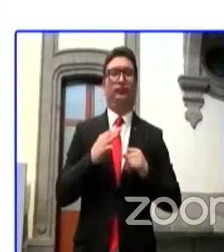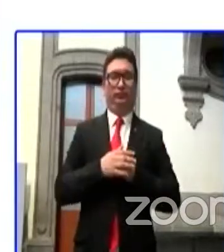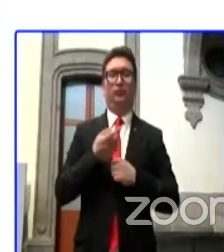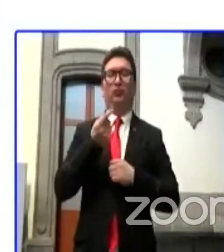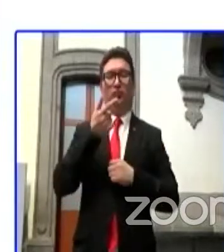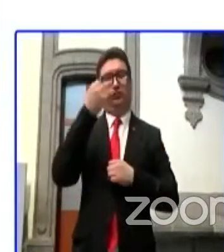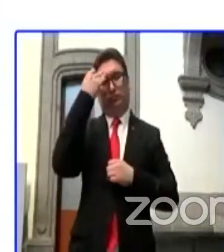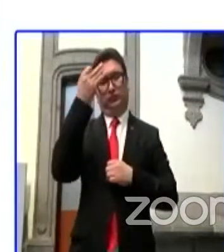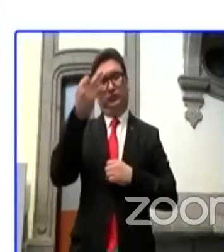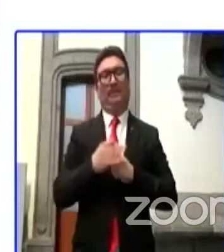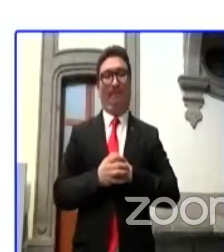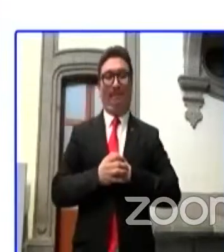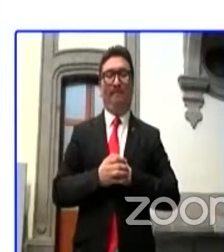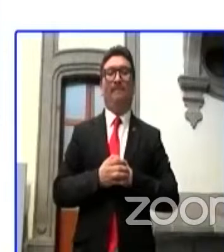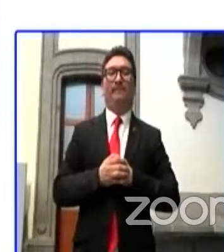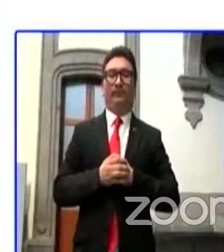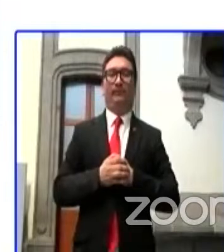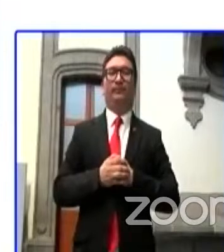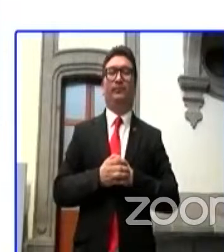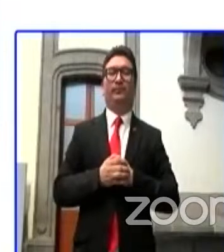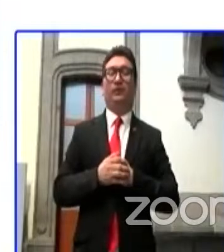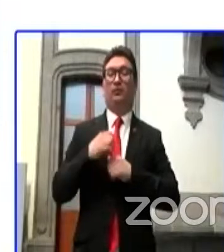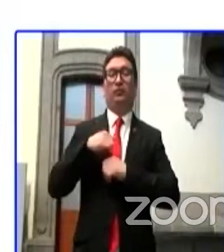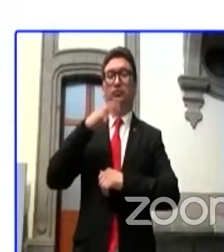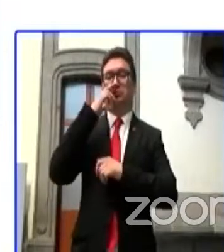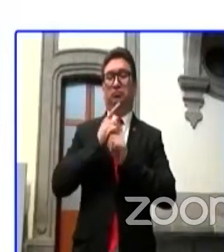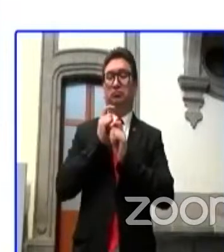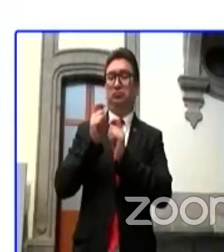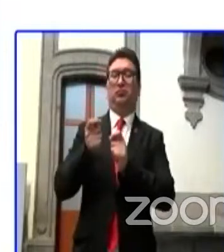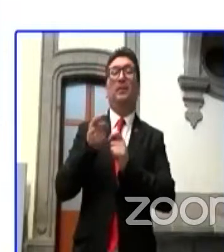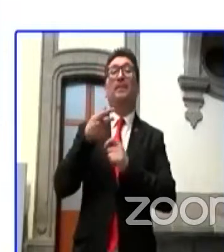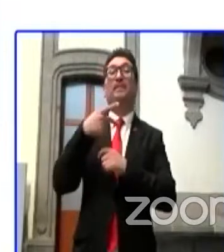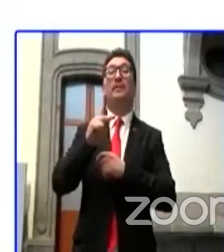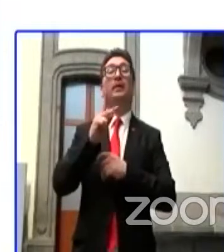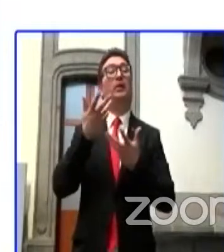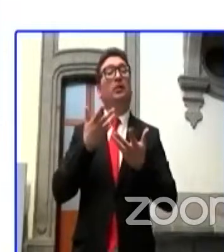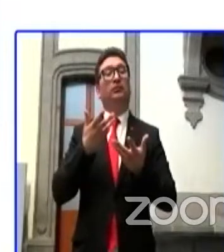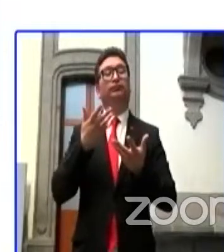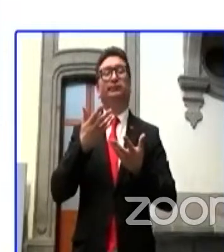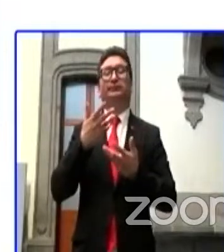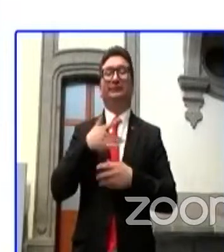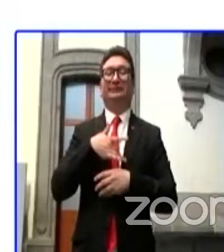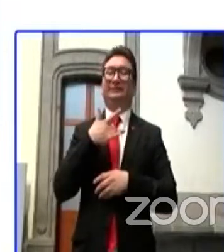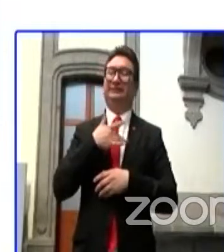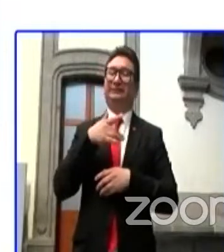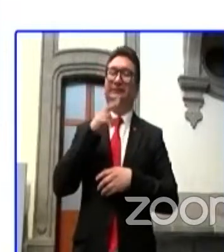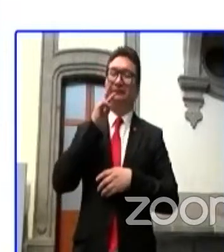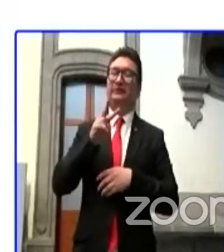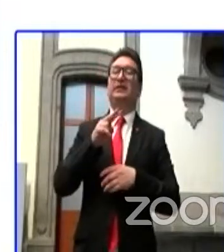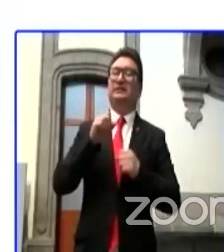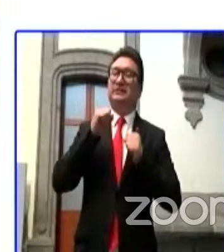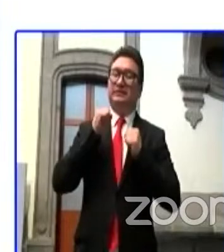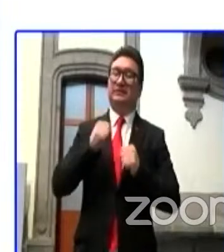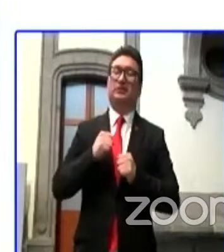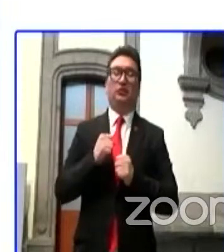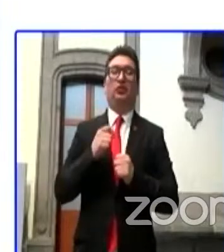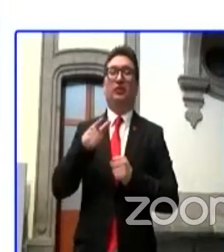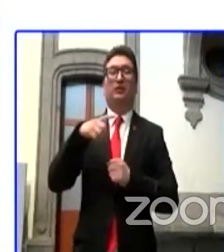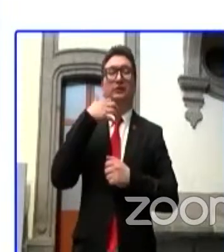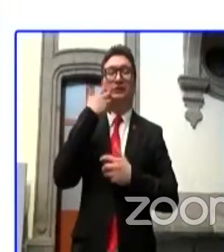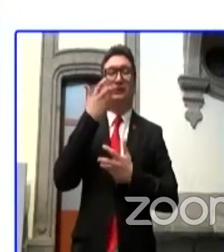de poco tiempo, digamos, en el puesto como tal, pero sin duda con muchísimas ganas y empuje de empezar a generar